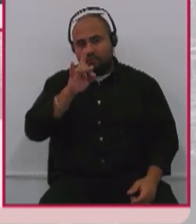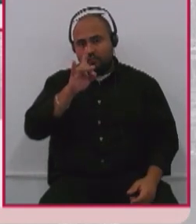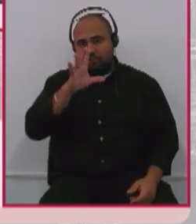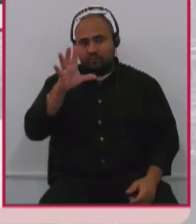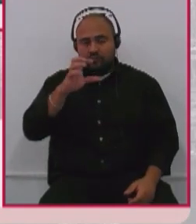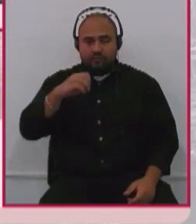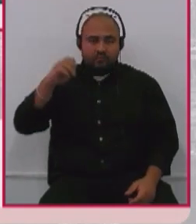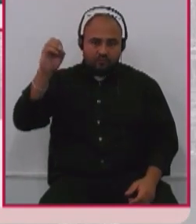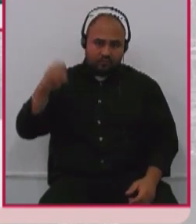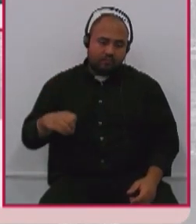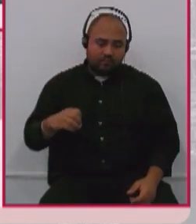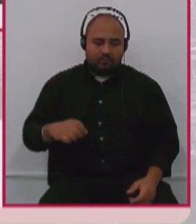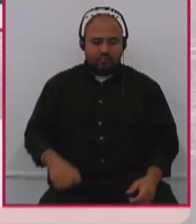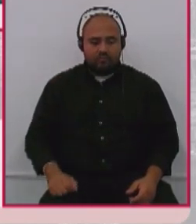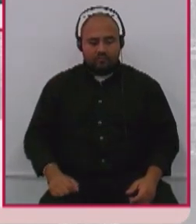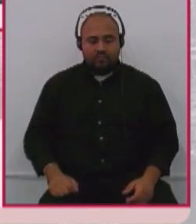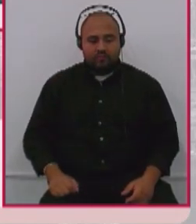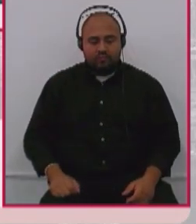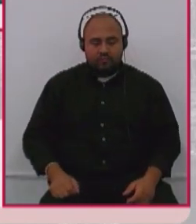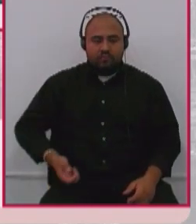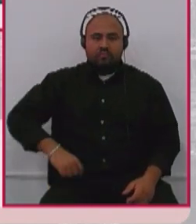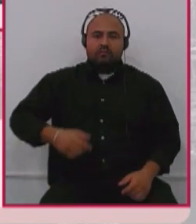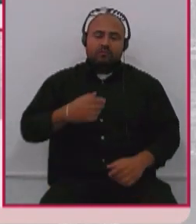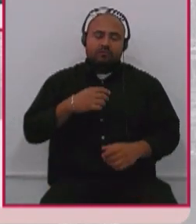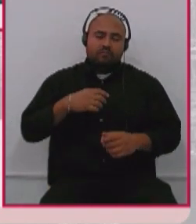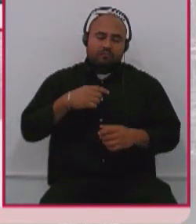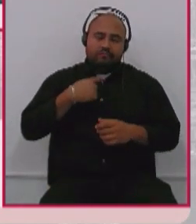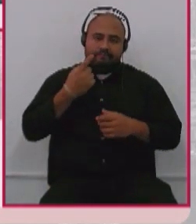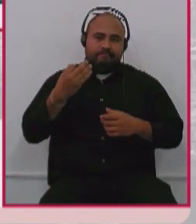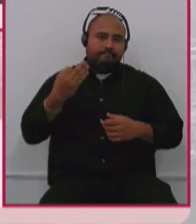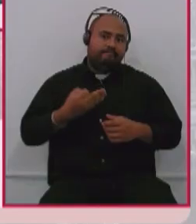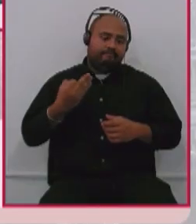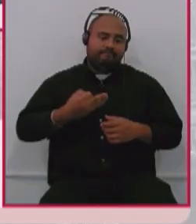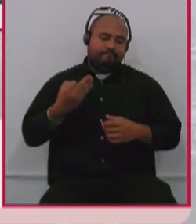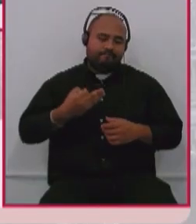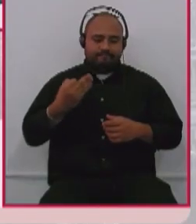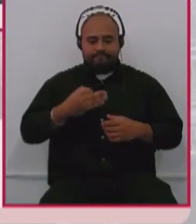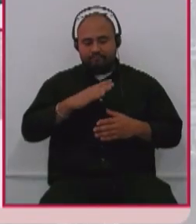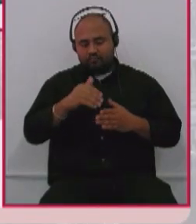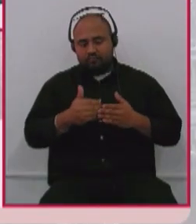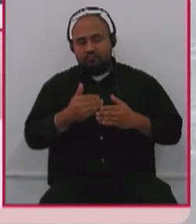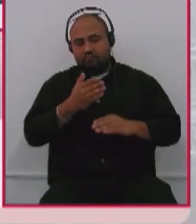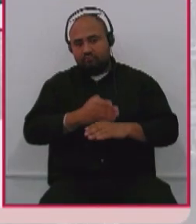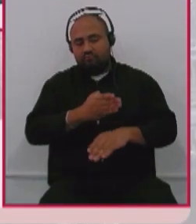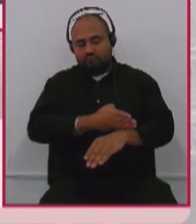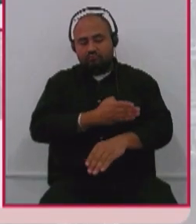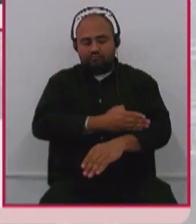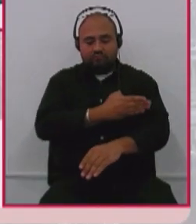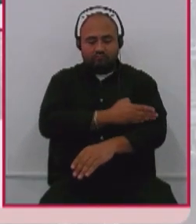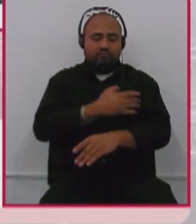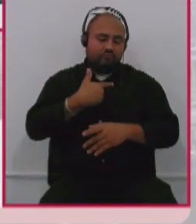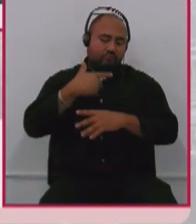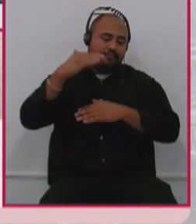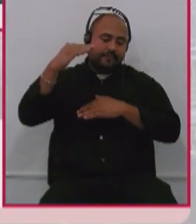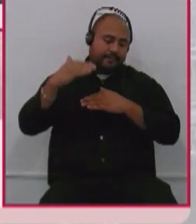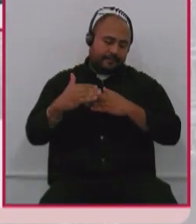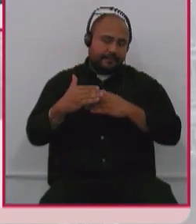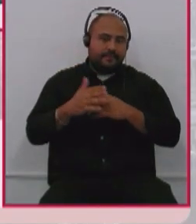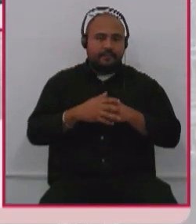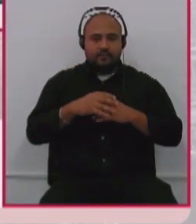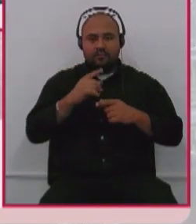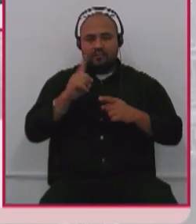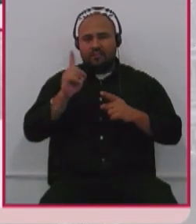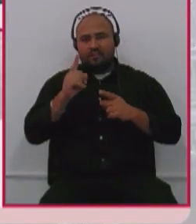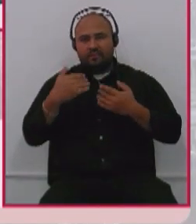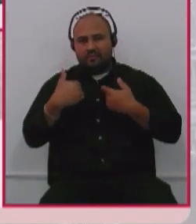Algunas conclusiones de esto es que definitivamente todo es mejorable y todo es optimizable y no necesariamente todo tiene que venir con